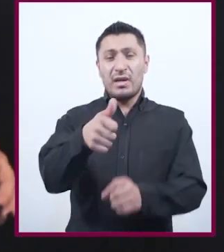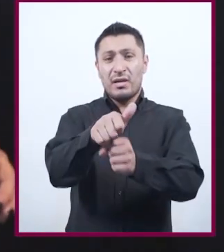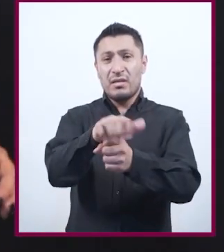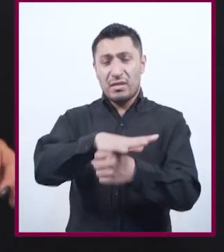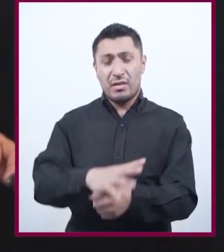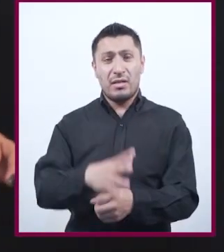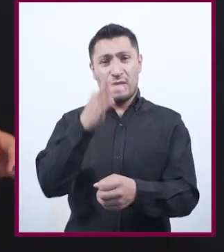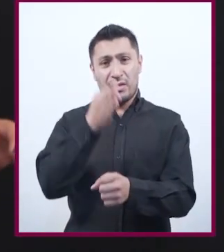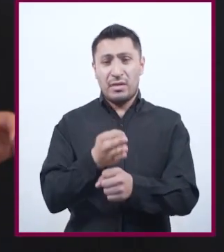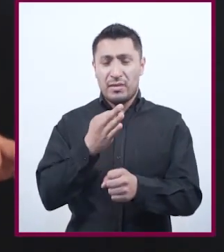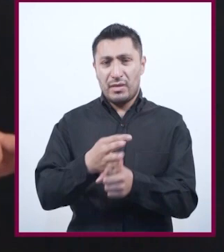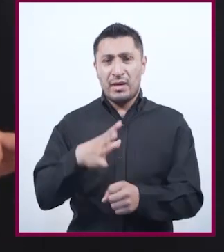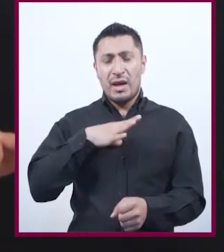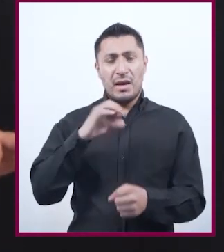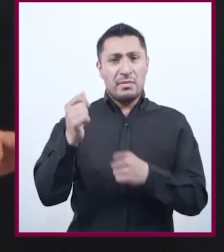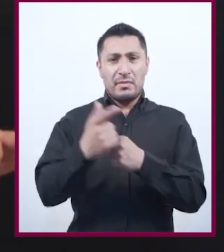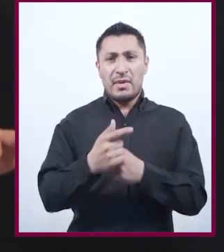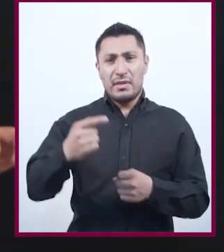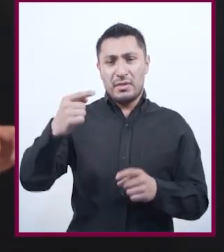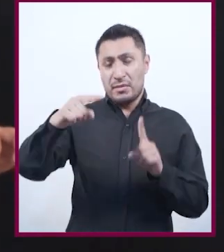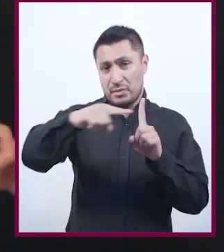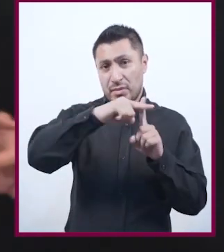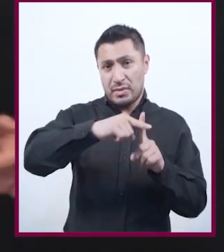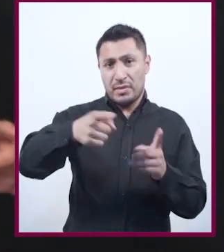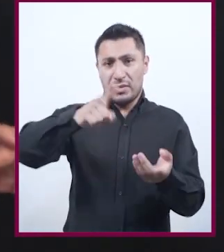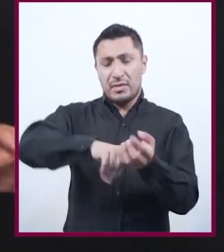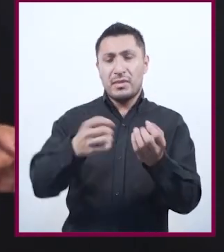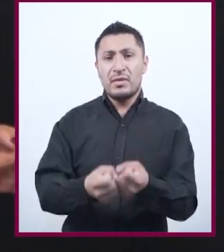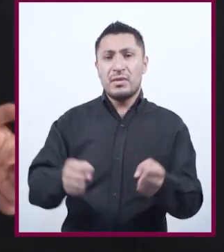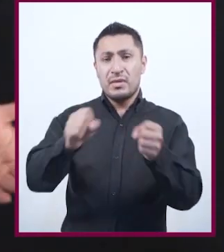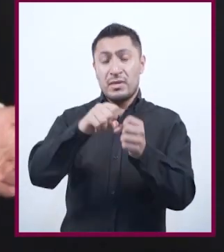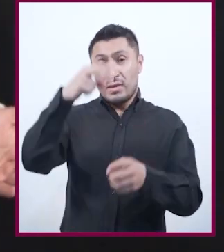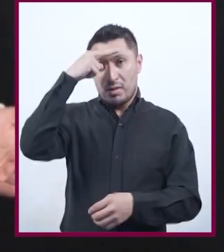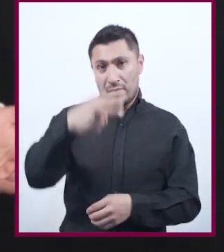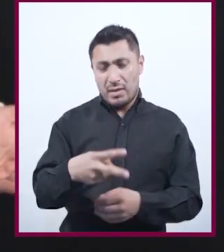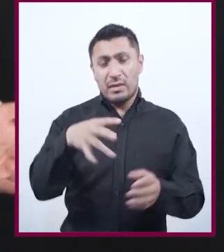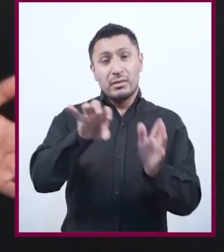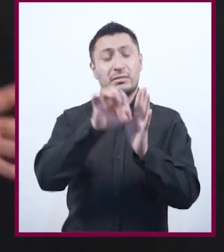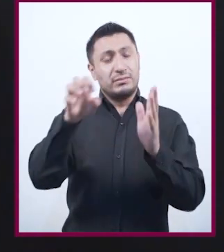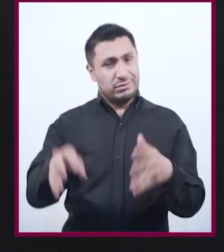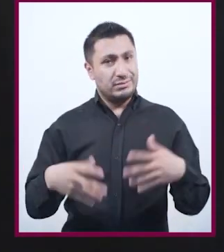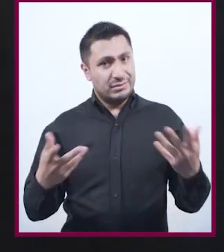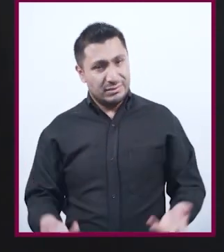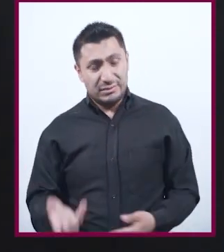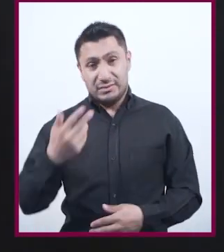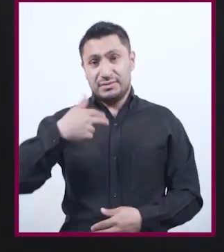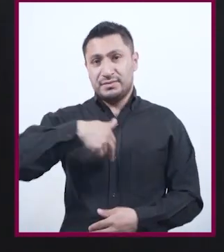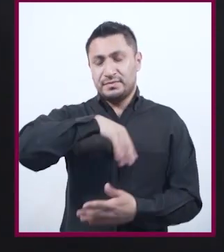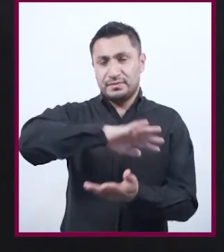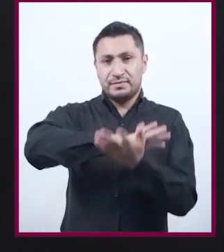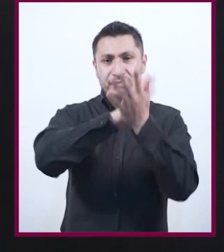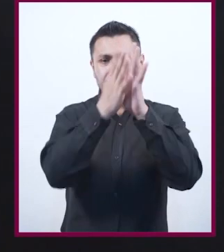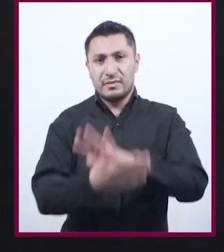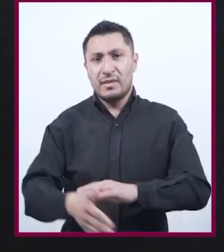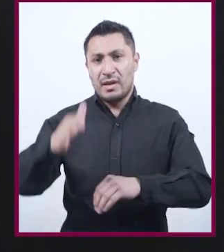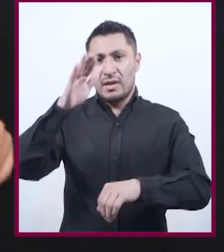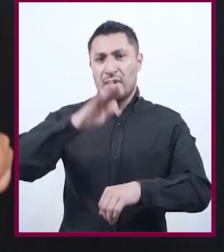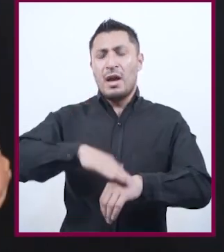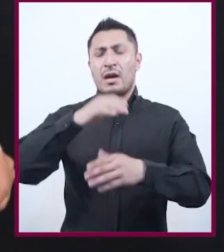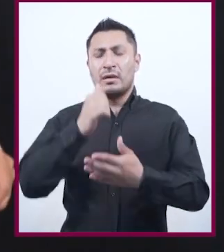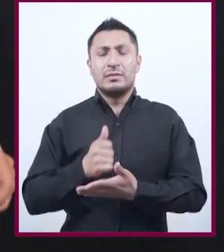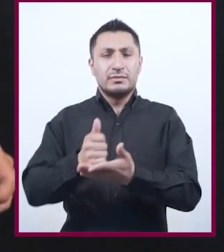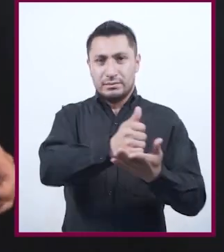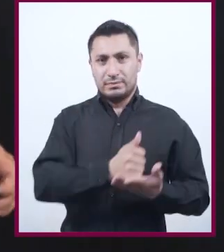que esta pandemia ha traído efectos positivos para la sociedad mexicana? Por ejemplo, nos hemos vuelto un poquito